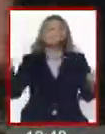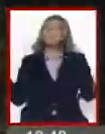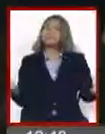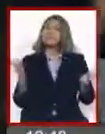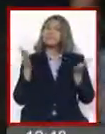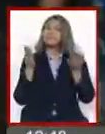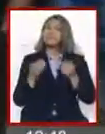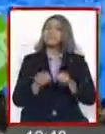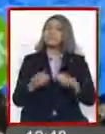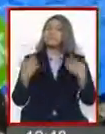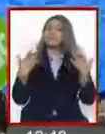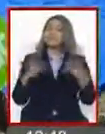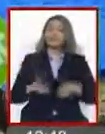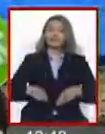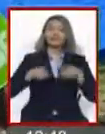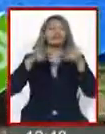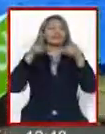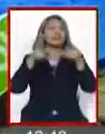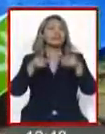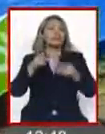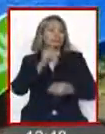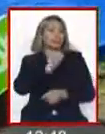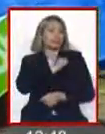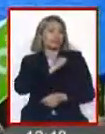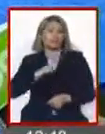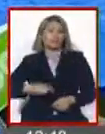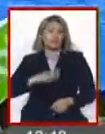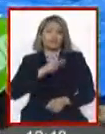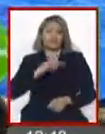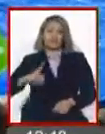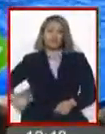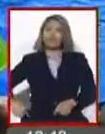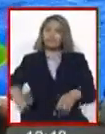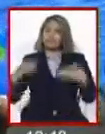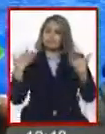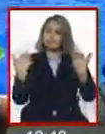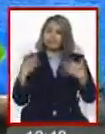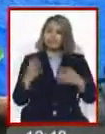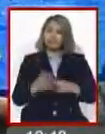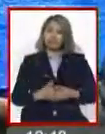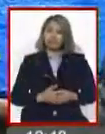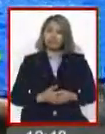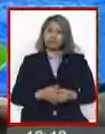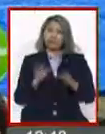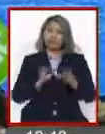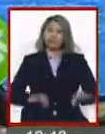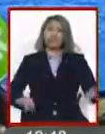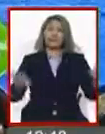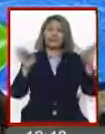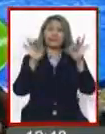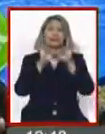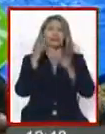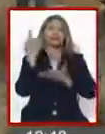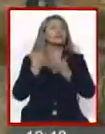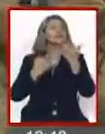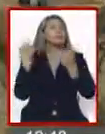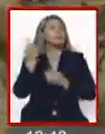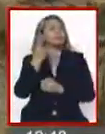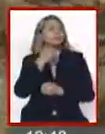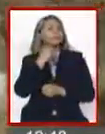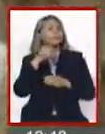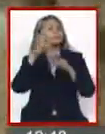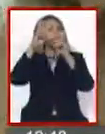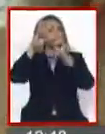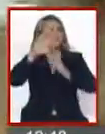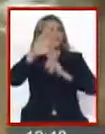conflictos ya presentamos la denuncia nosotros como gobierno municipal lo más importante que nosotros siempre vamos a respetar